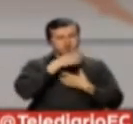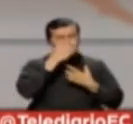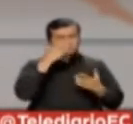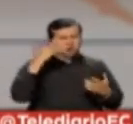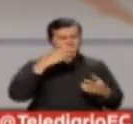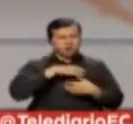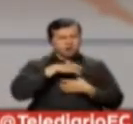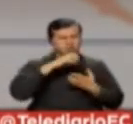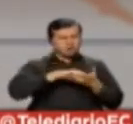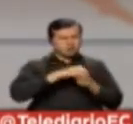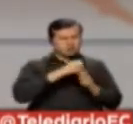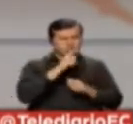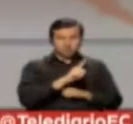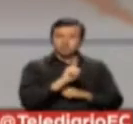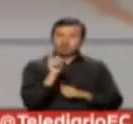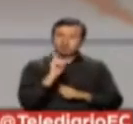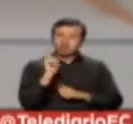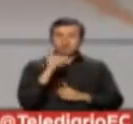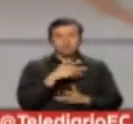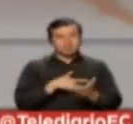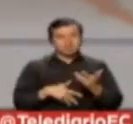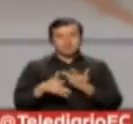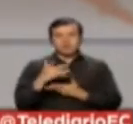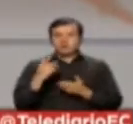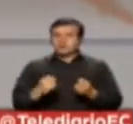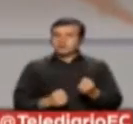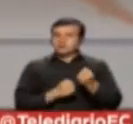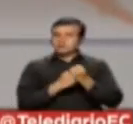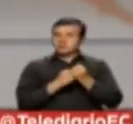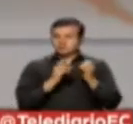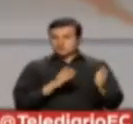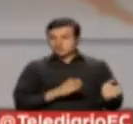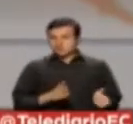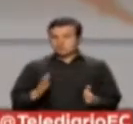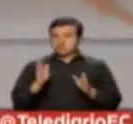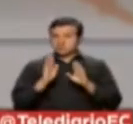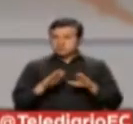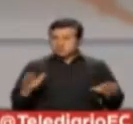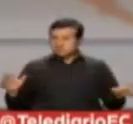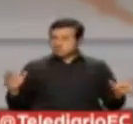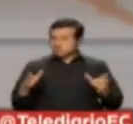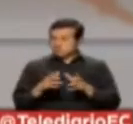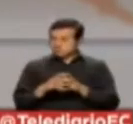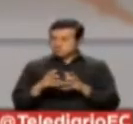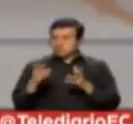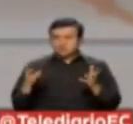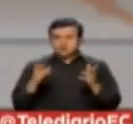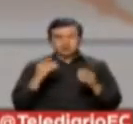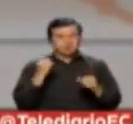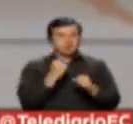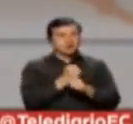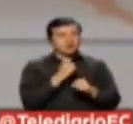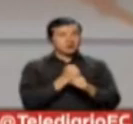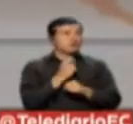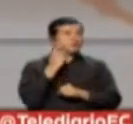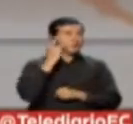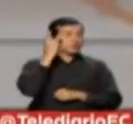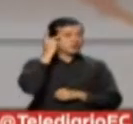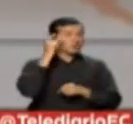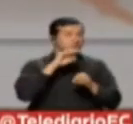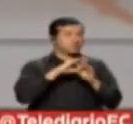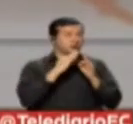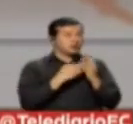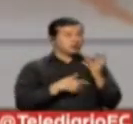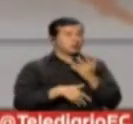van cuando hay un problema no es una actividad dinámica está fortaleciendo la organización estudiantil que está fortaleciendo el trabajo con los padres y madres de